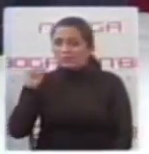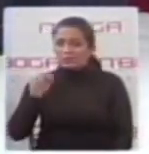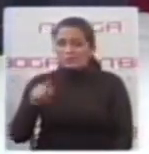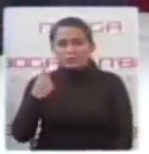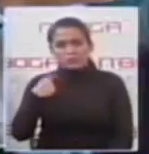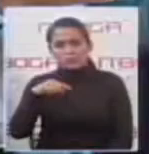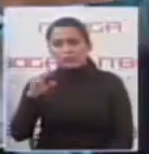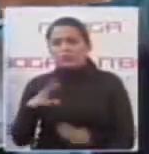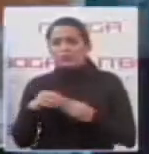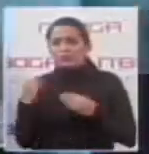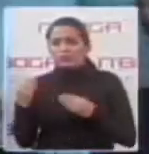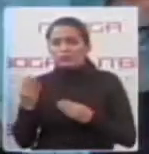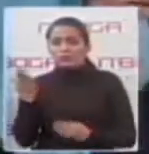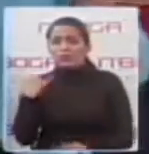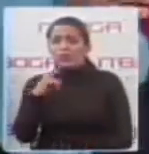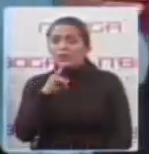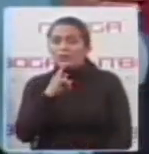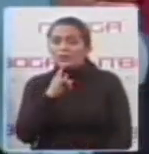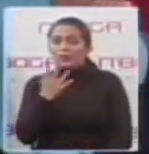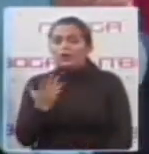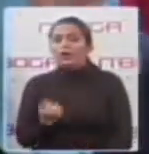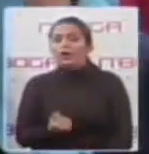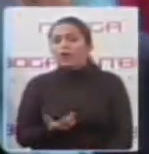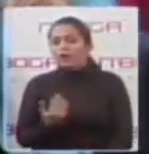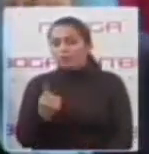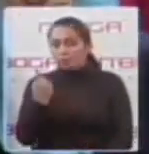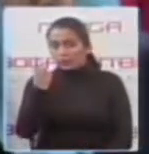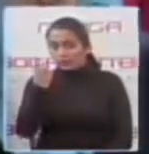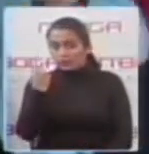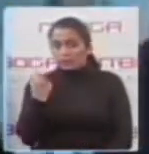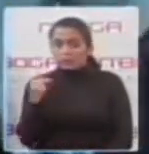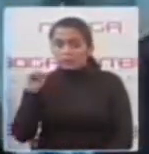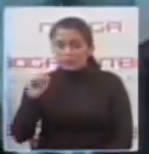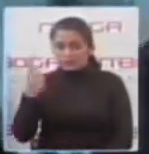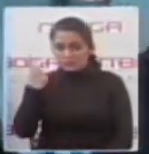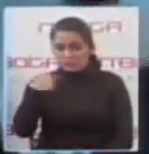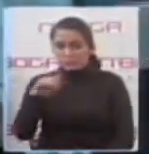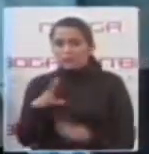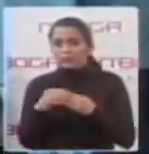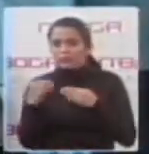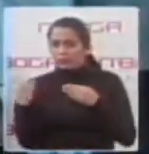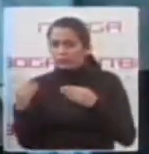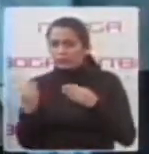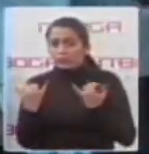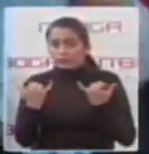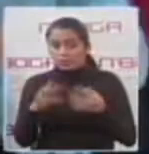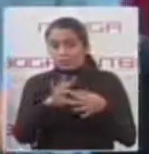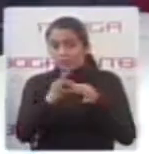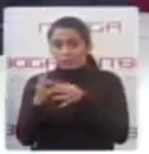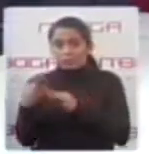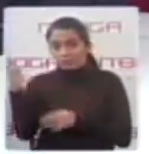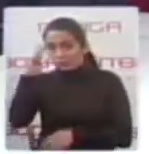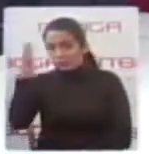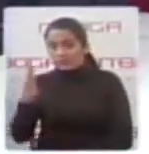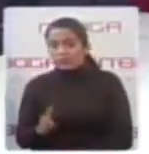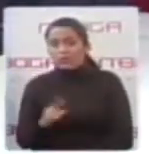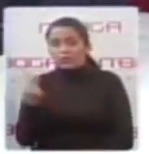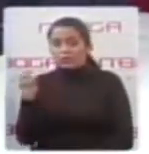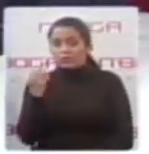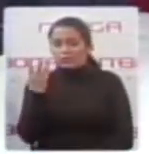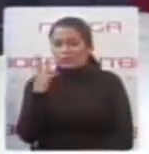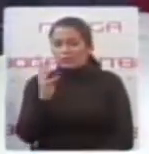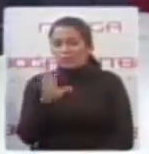de Brasil en 2014... 11.000 millones de dólares. Y ahora, lo que estamos viendo en los Juegos Olímpicos de Río